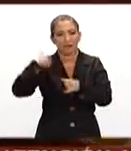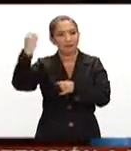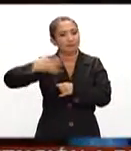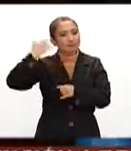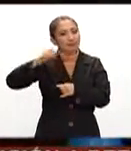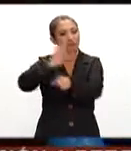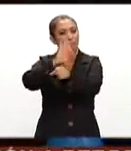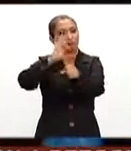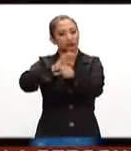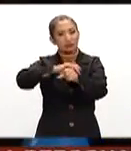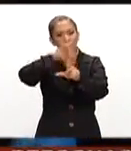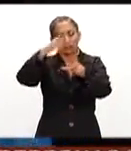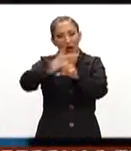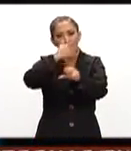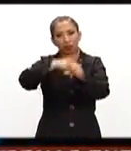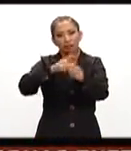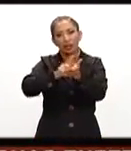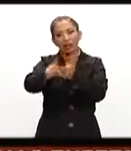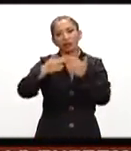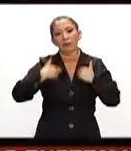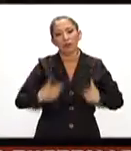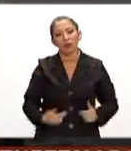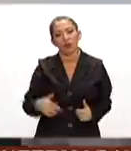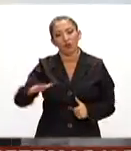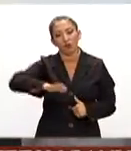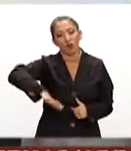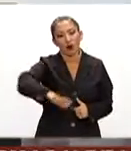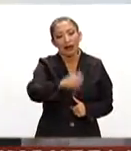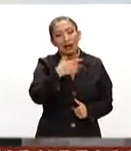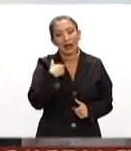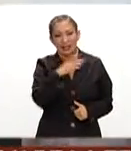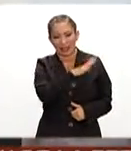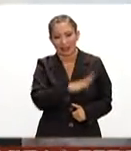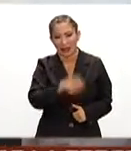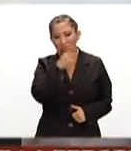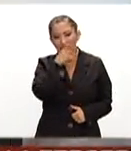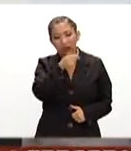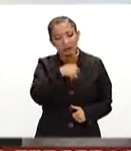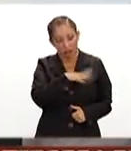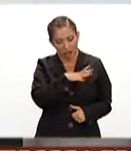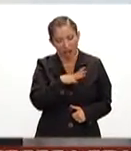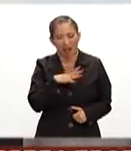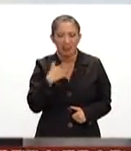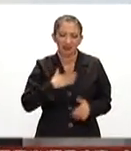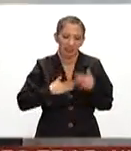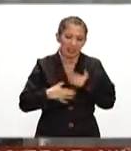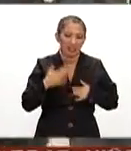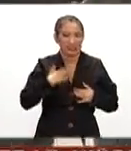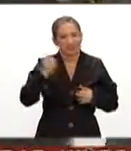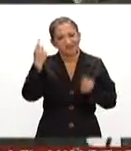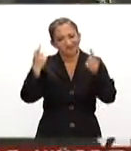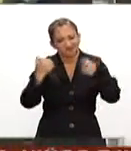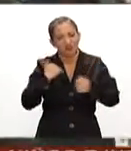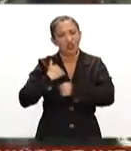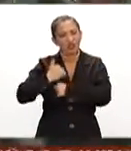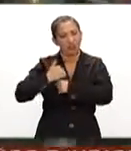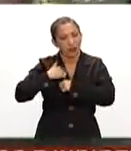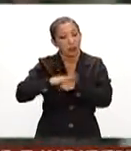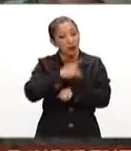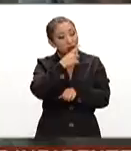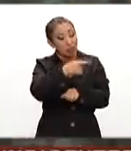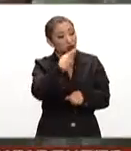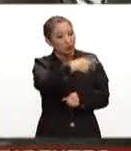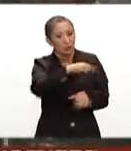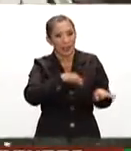seminario Defensa Nacional y el Derecho Internacional Humanitario, Cienfuegos Cepeda reconoció que existe un desgaste físico en los soldados derivado de